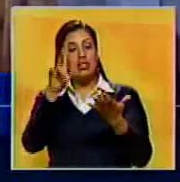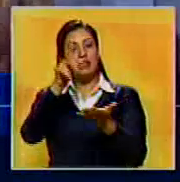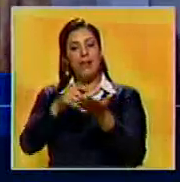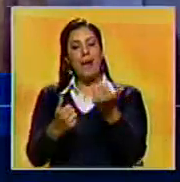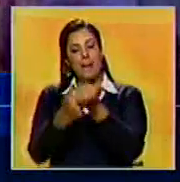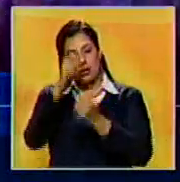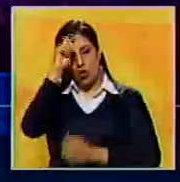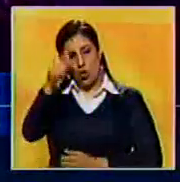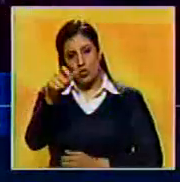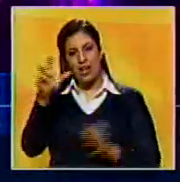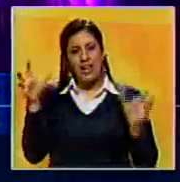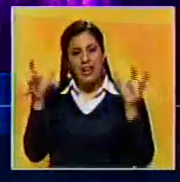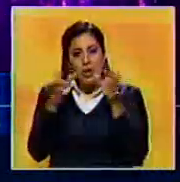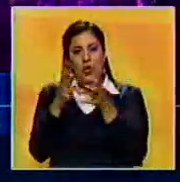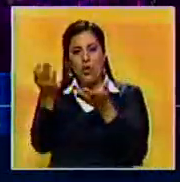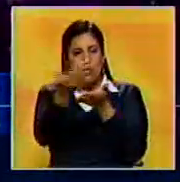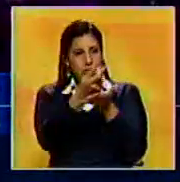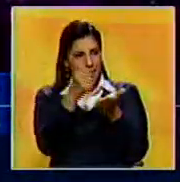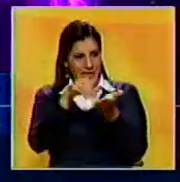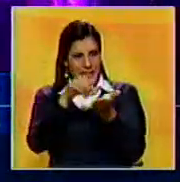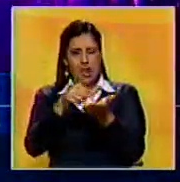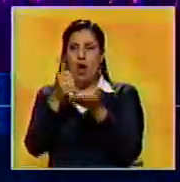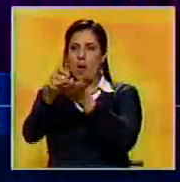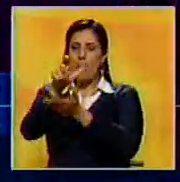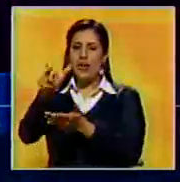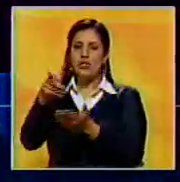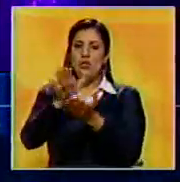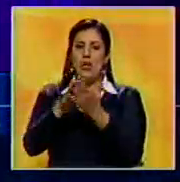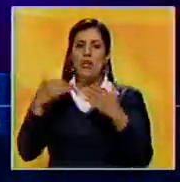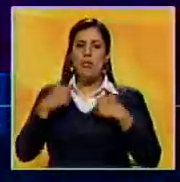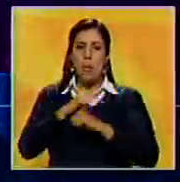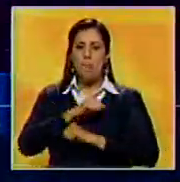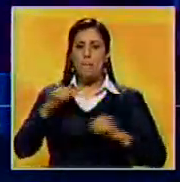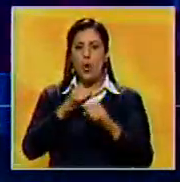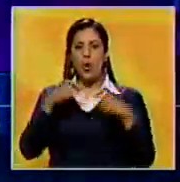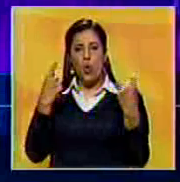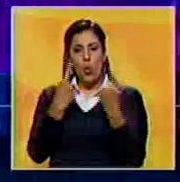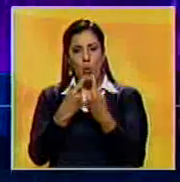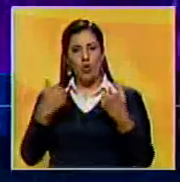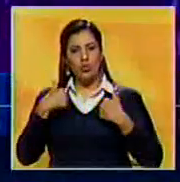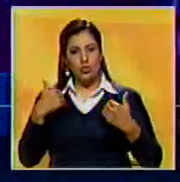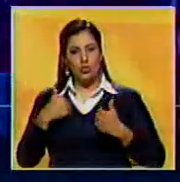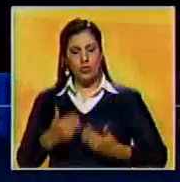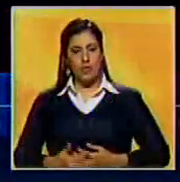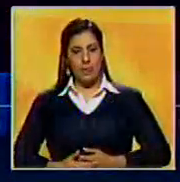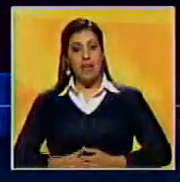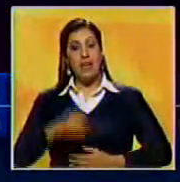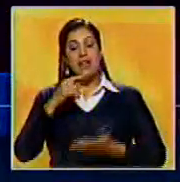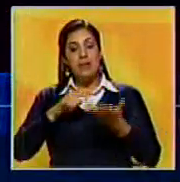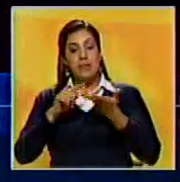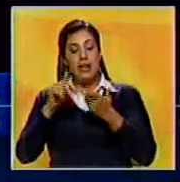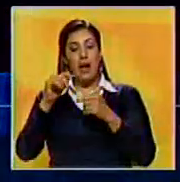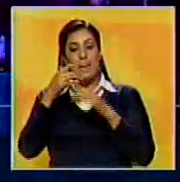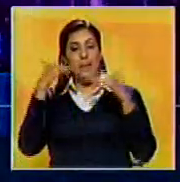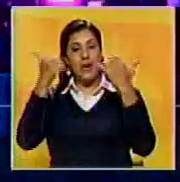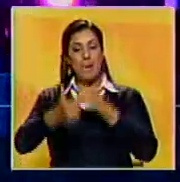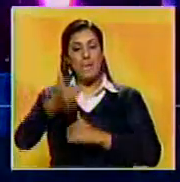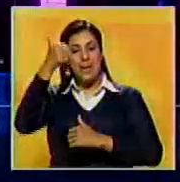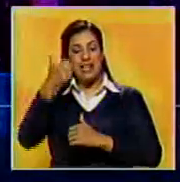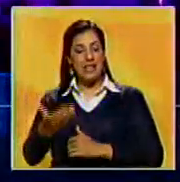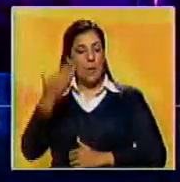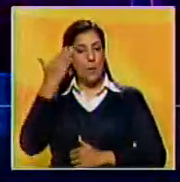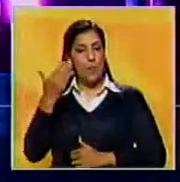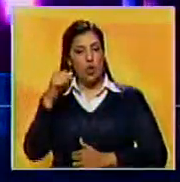para homenajear y reunir fondos esenciales para las víctimas y las familias que se vieron trágicamente afectadas. La cita es en uno de los estadios de cricket